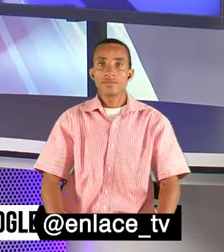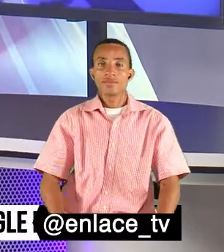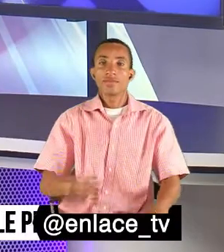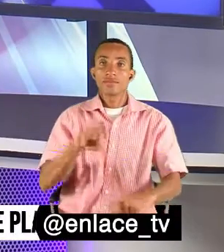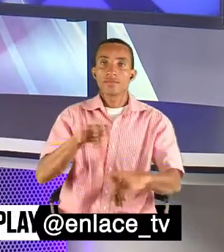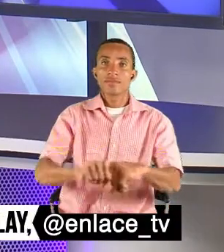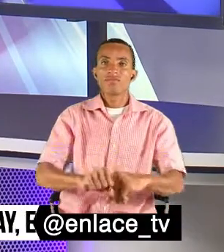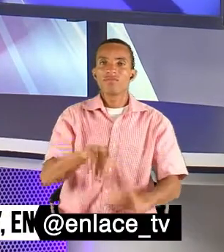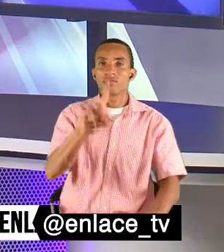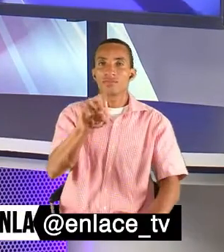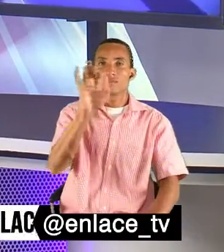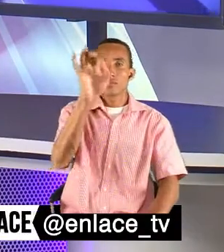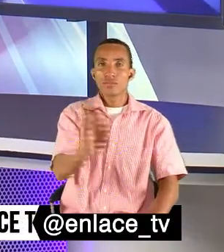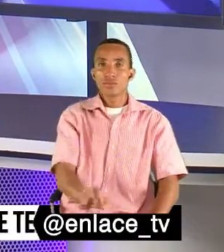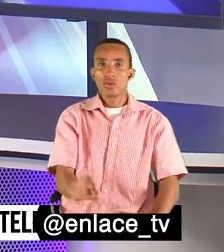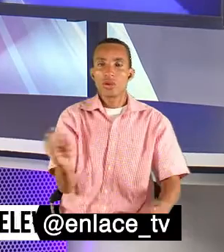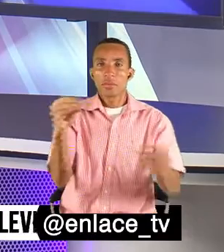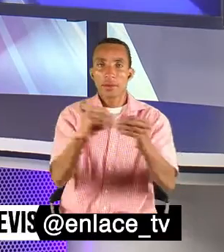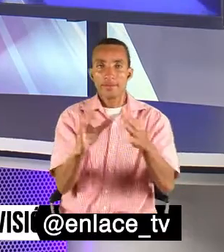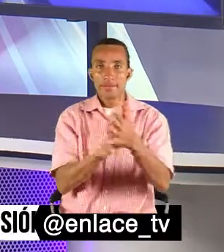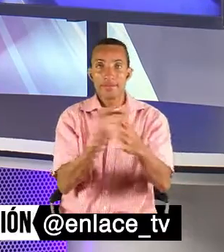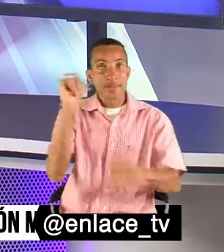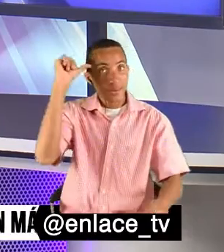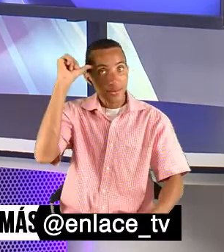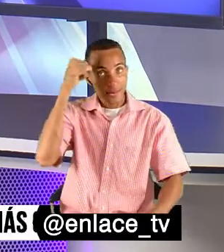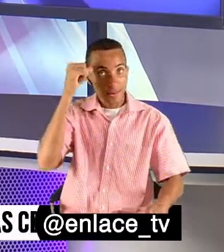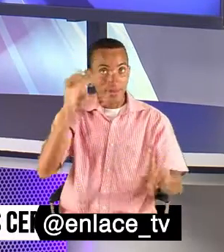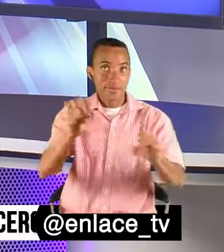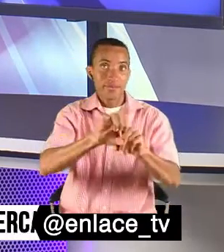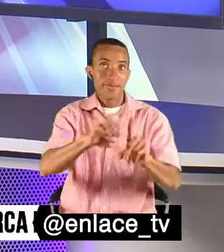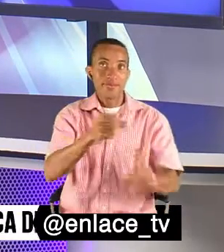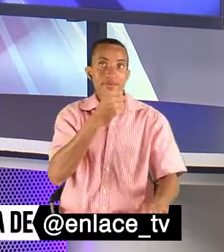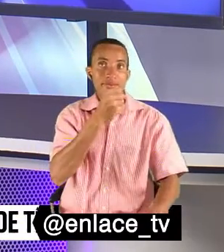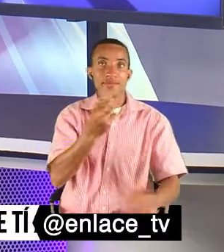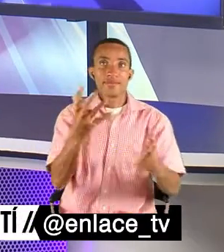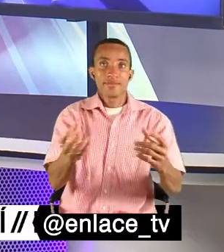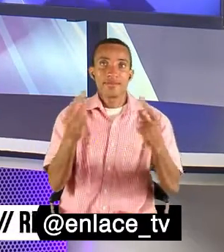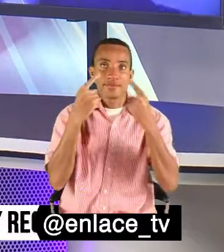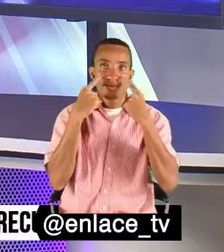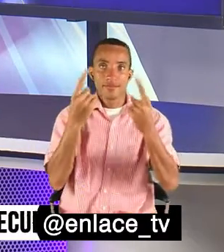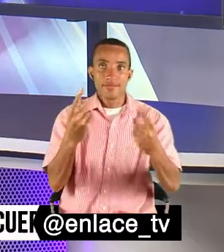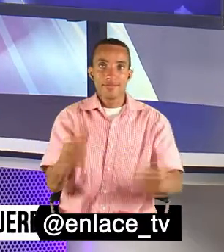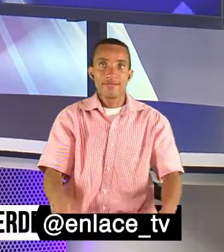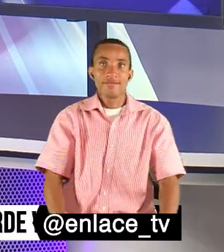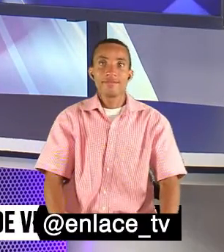6 en punto de la tarde con más información y recuerde que esto es Enlace Noticias, lo que usted quiere ver.